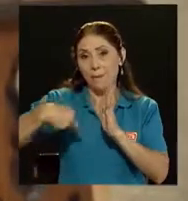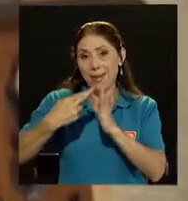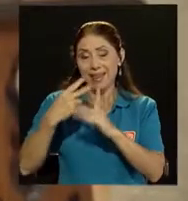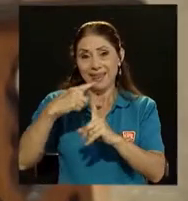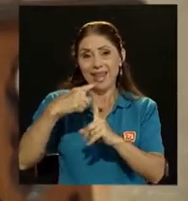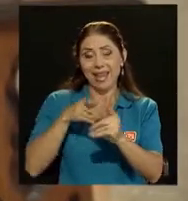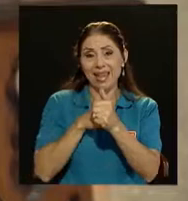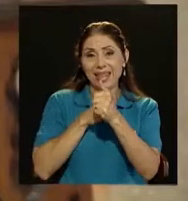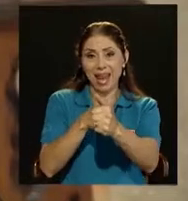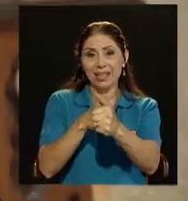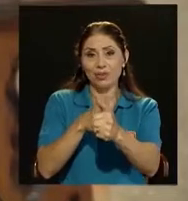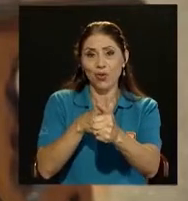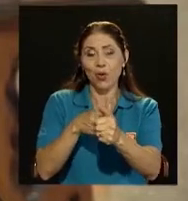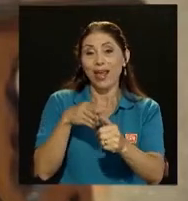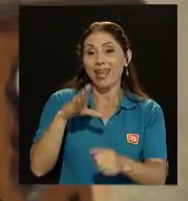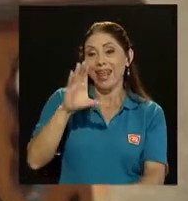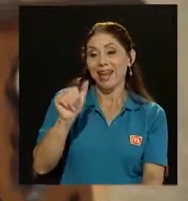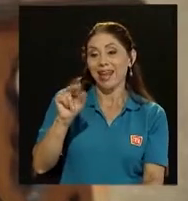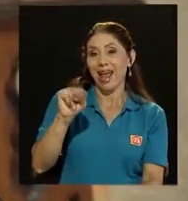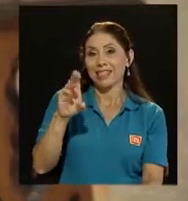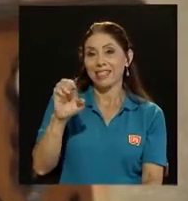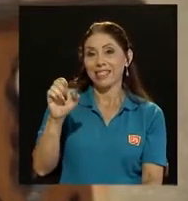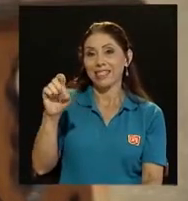aquí seguramente otra mala pronunciación, pero